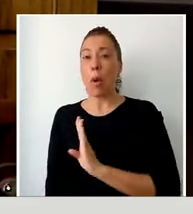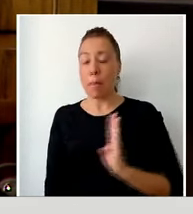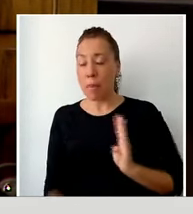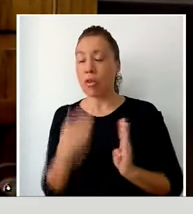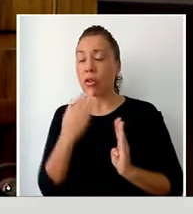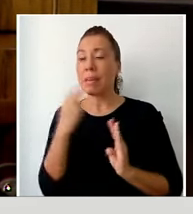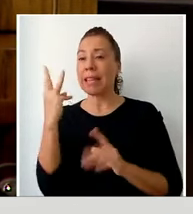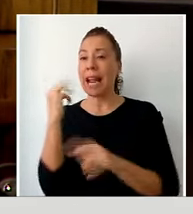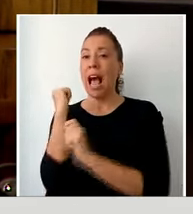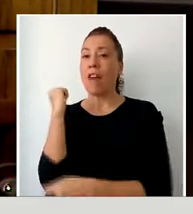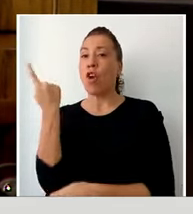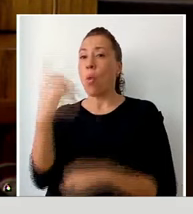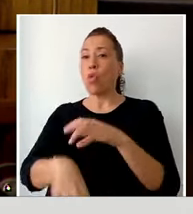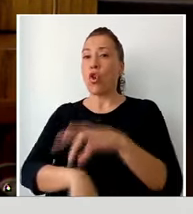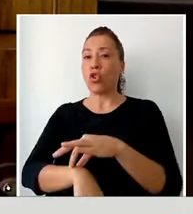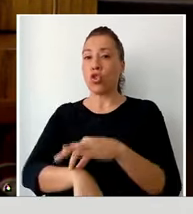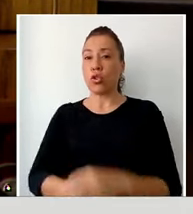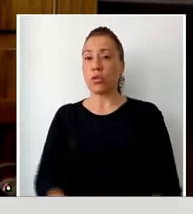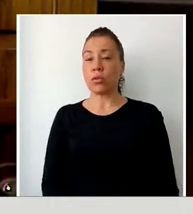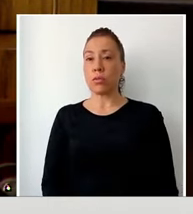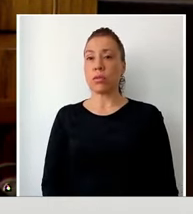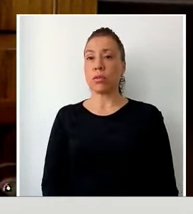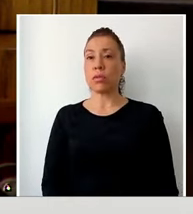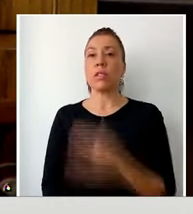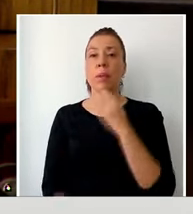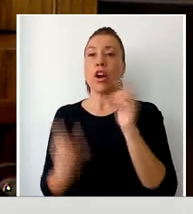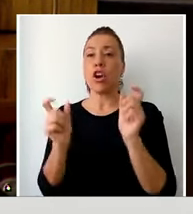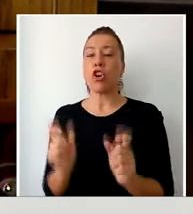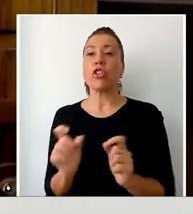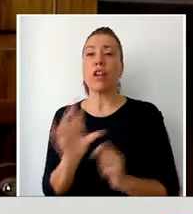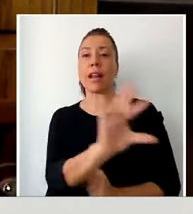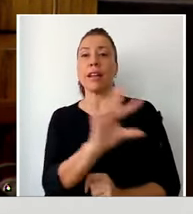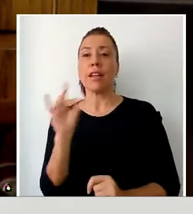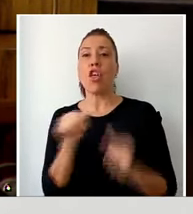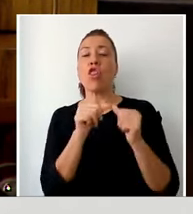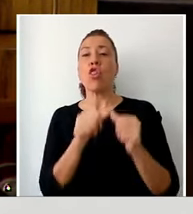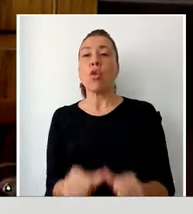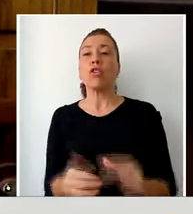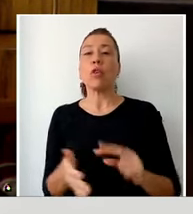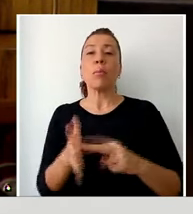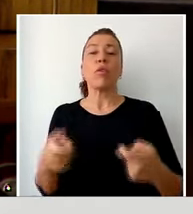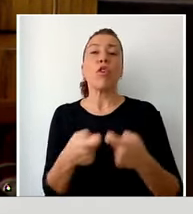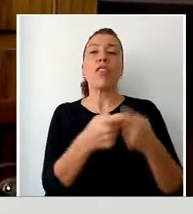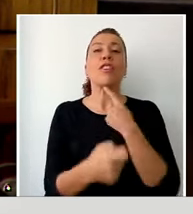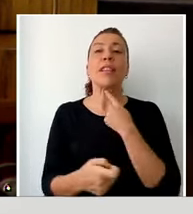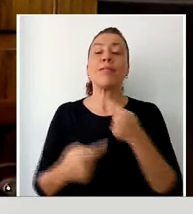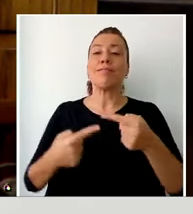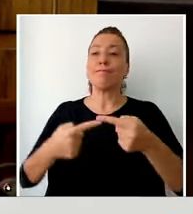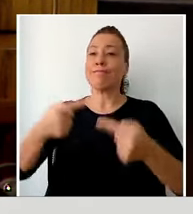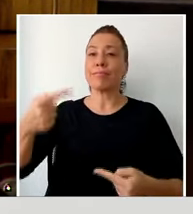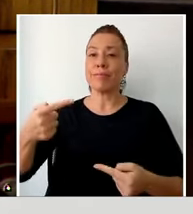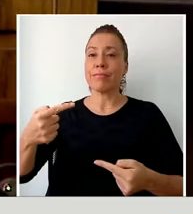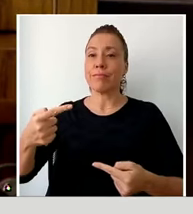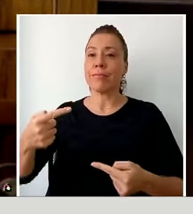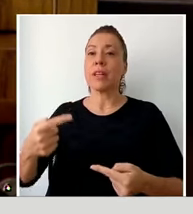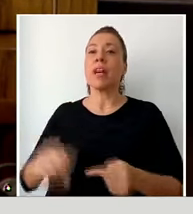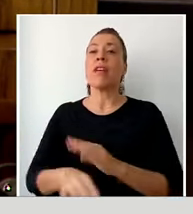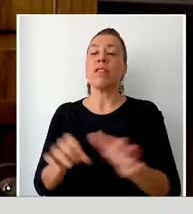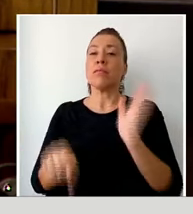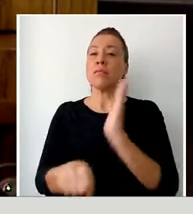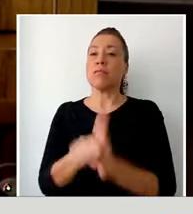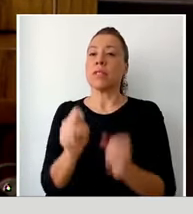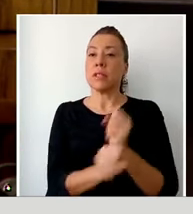abogados médicos y también regula la designación duración conflictos de interés incompatibilidades y cese de funciones